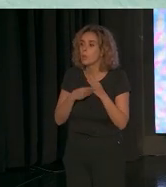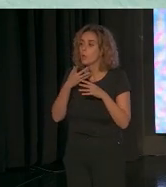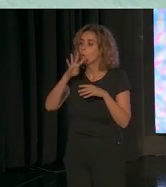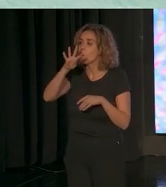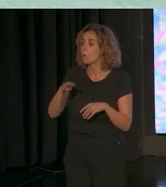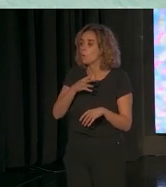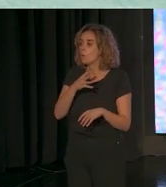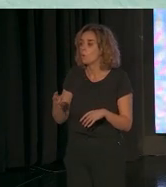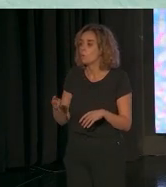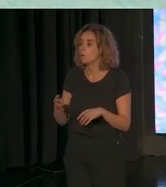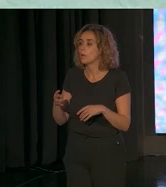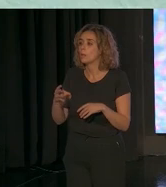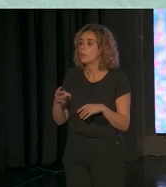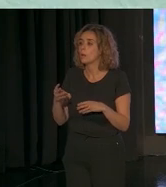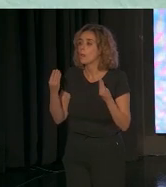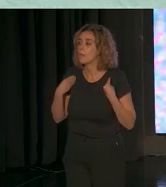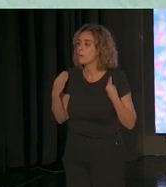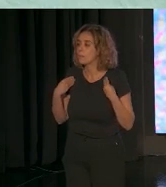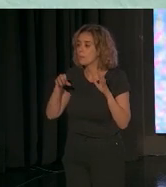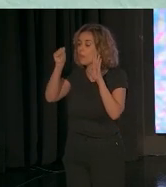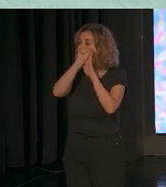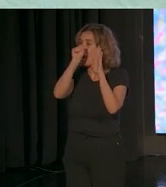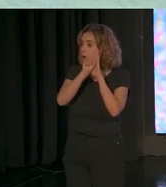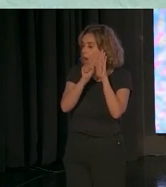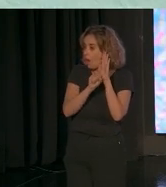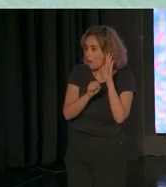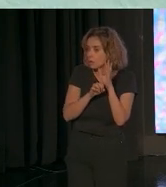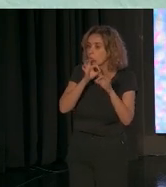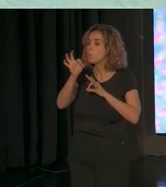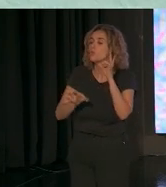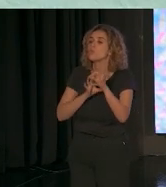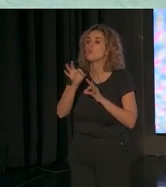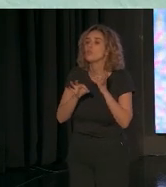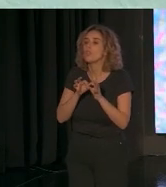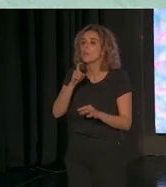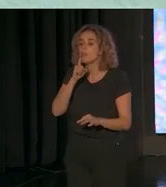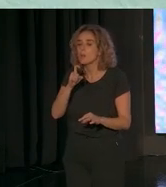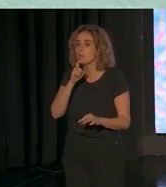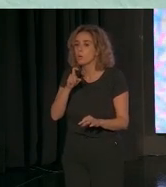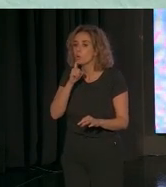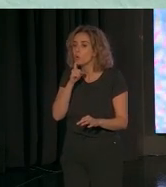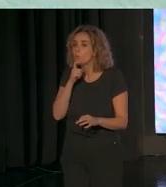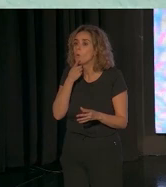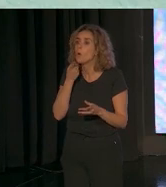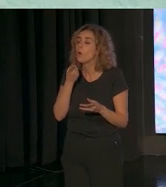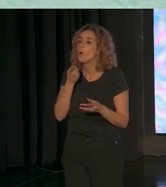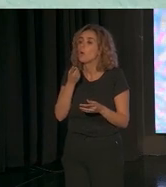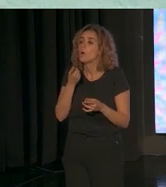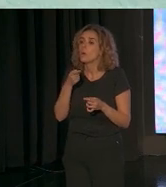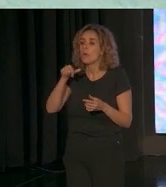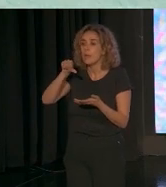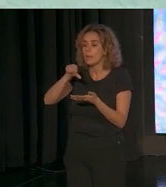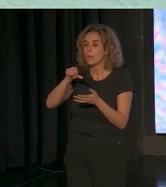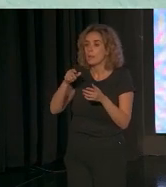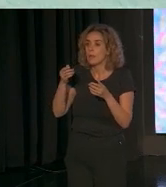tabla de evidencias con todos los artículos que están organizados en cuanto a cómo es la teleintervención en atención